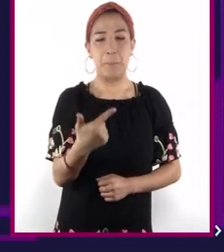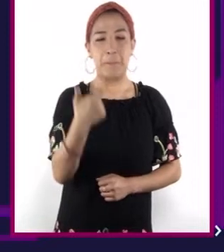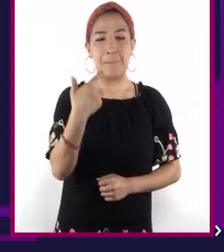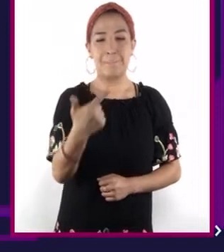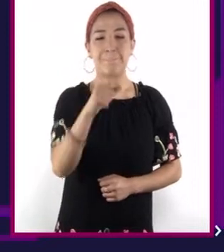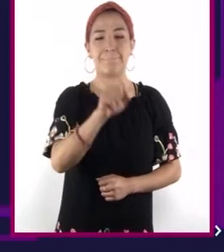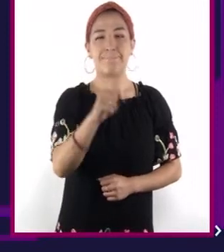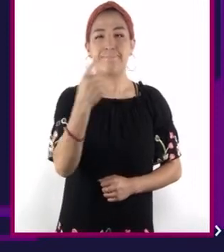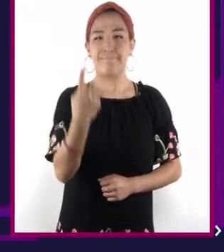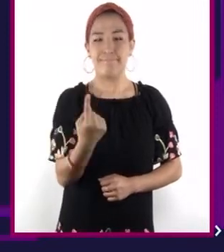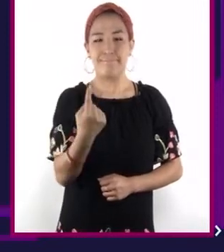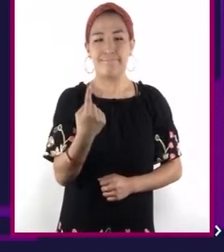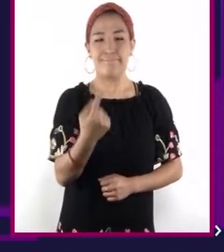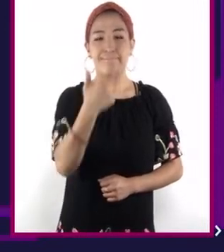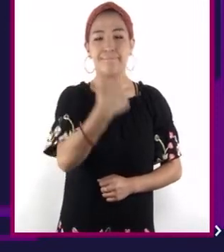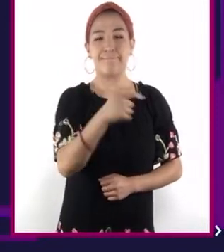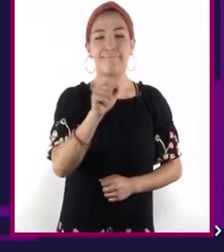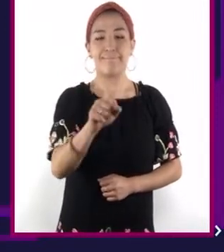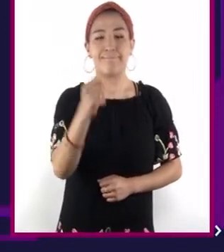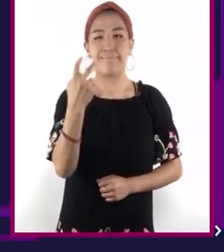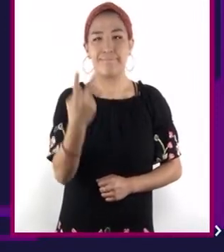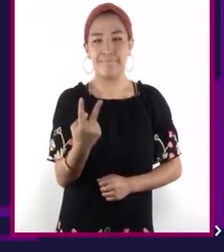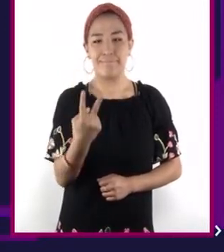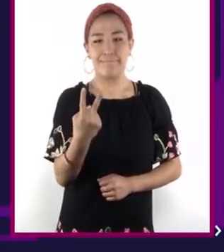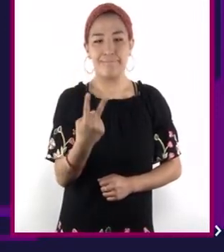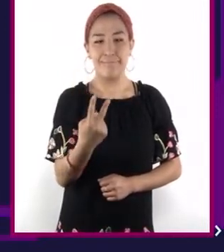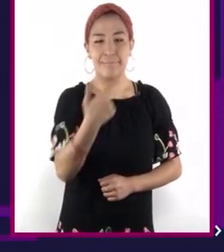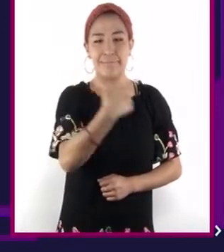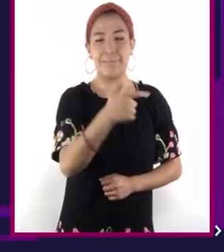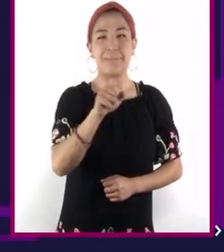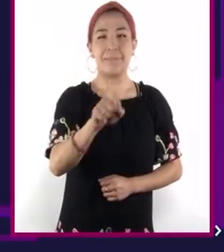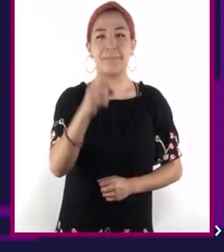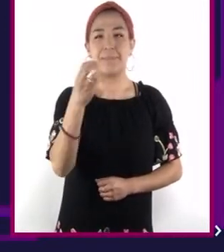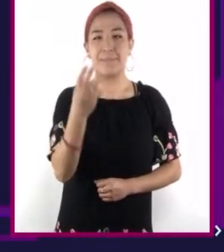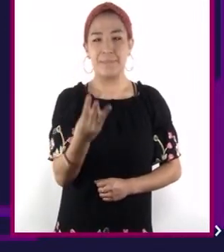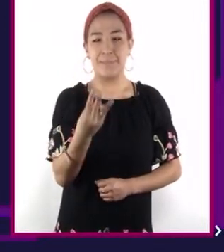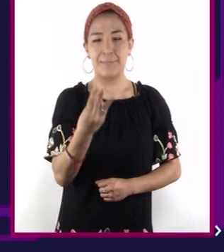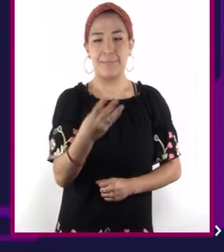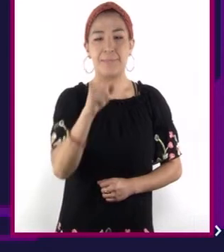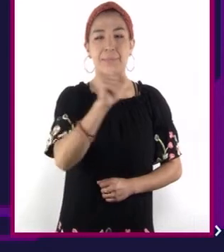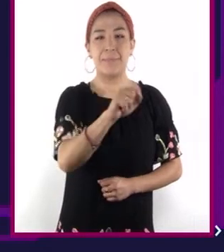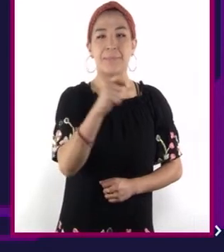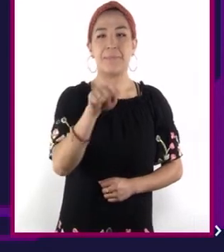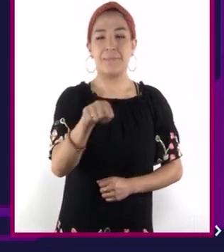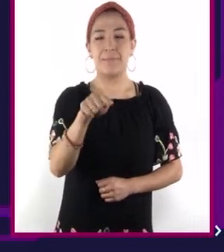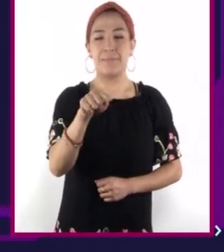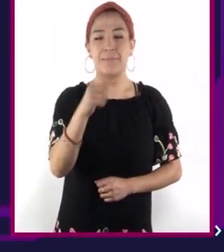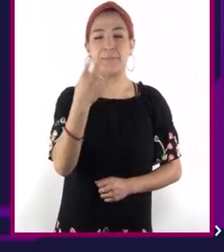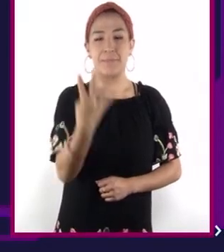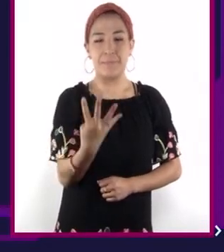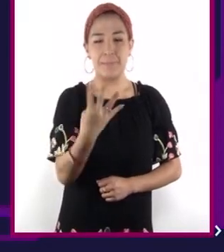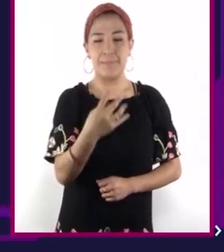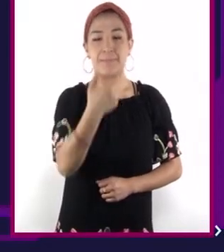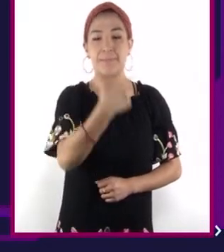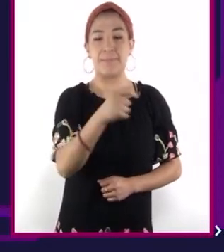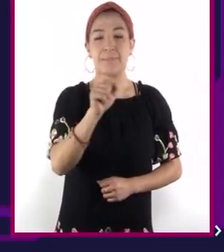6.7, 7.1, 7.2, 7.3,